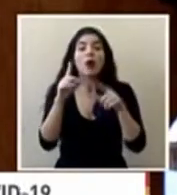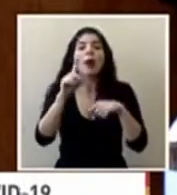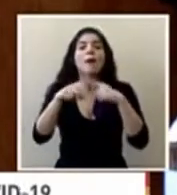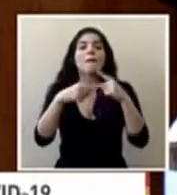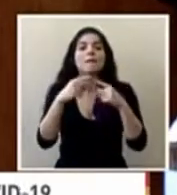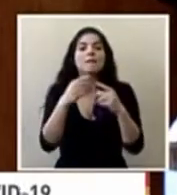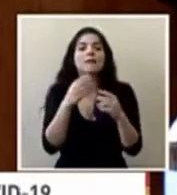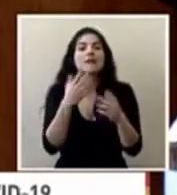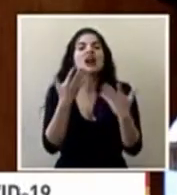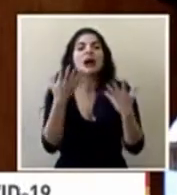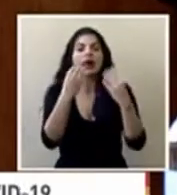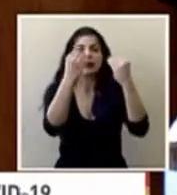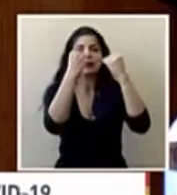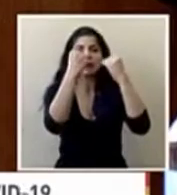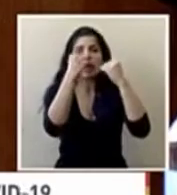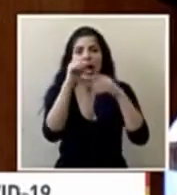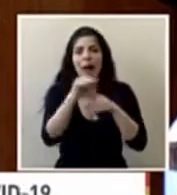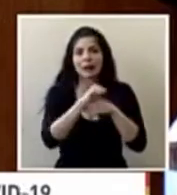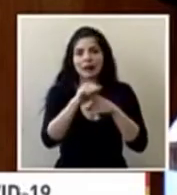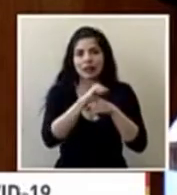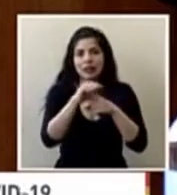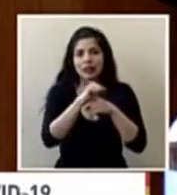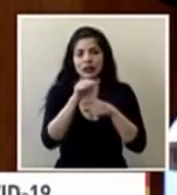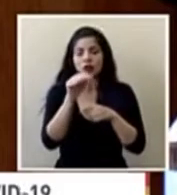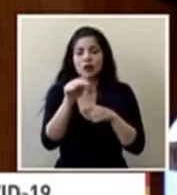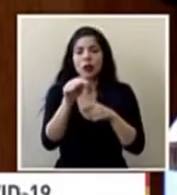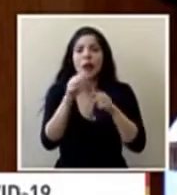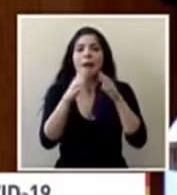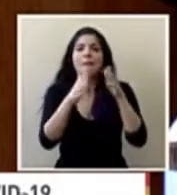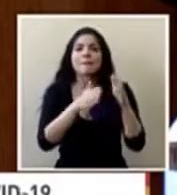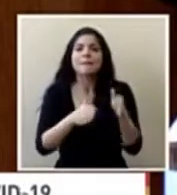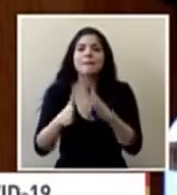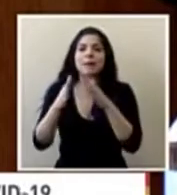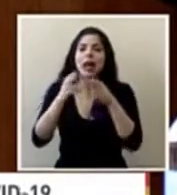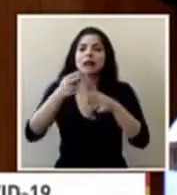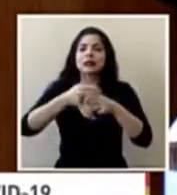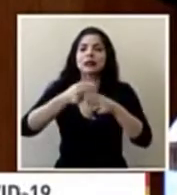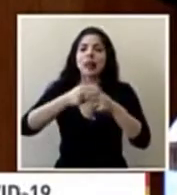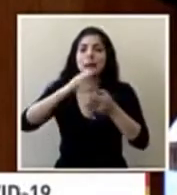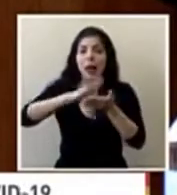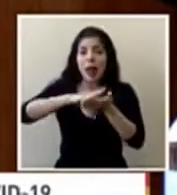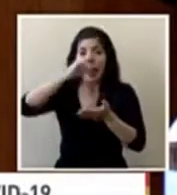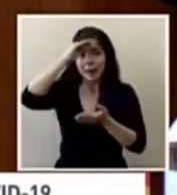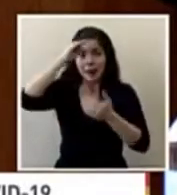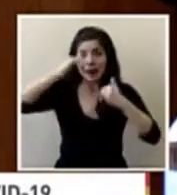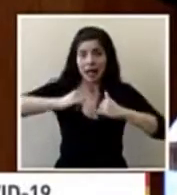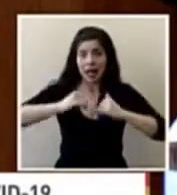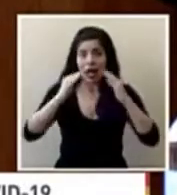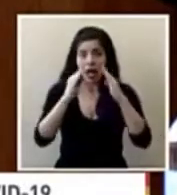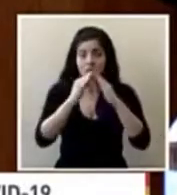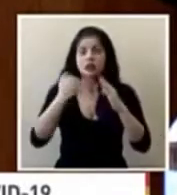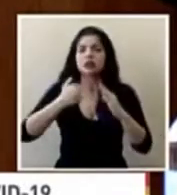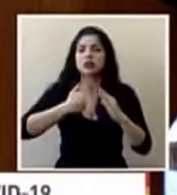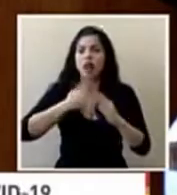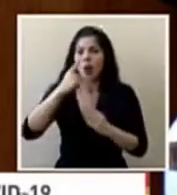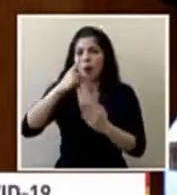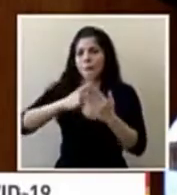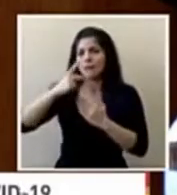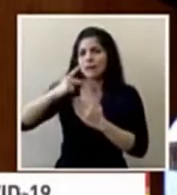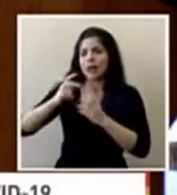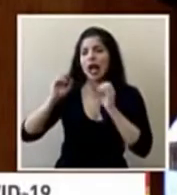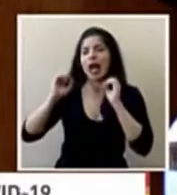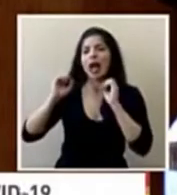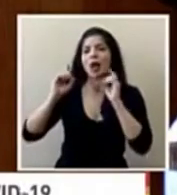de capacitación en nuestro plan, en el plan que hemos llamado Aprendo en Casa, tenemos el plan de educación